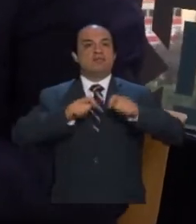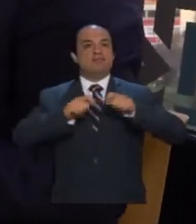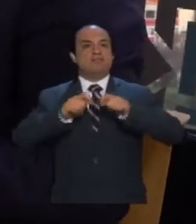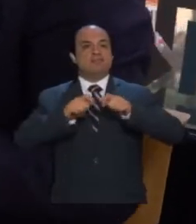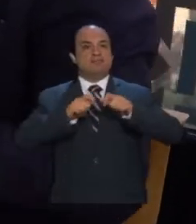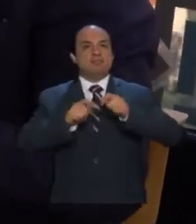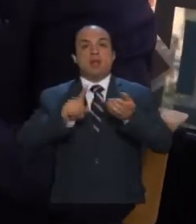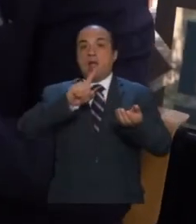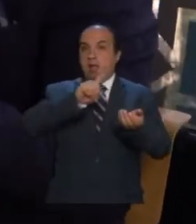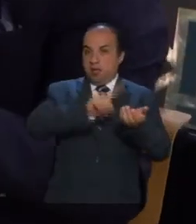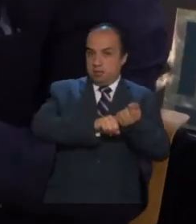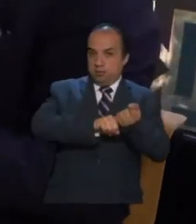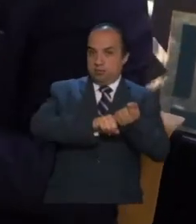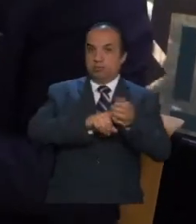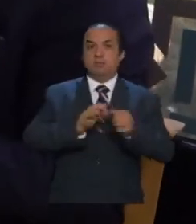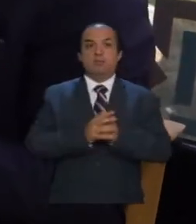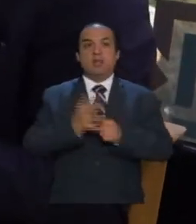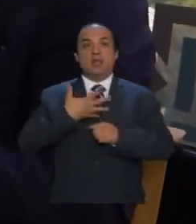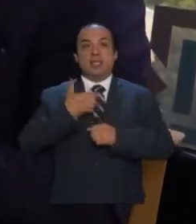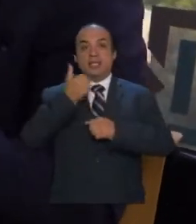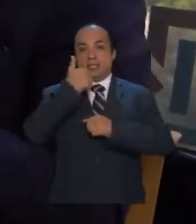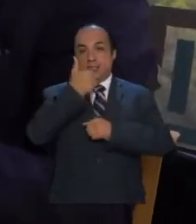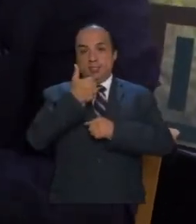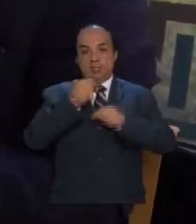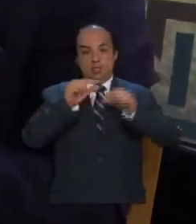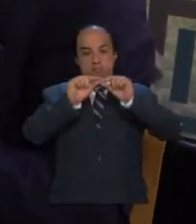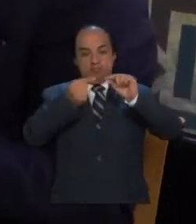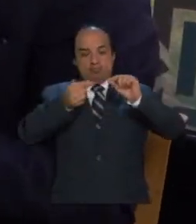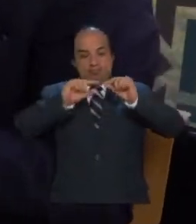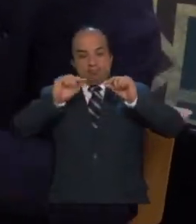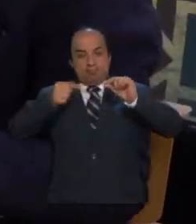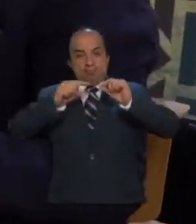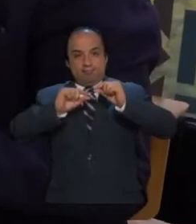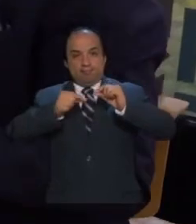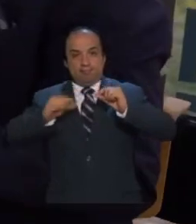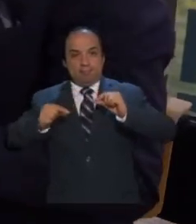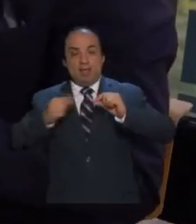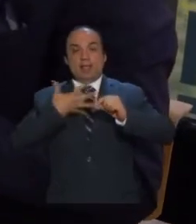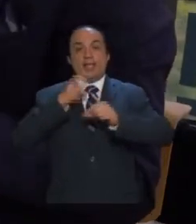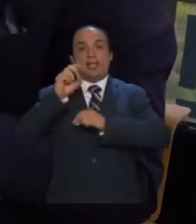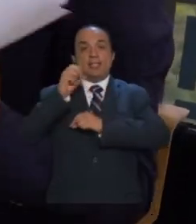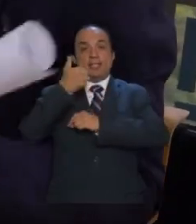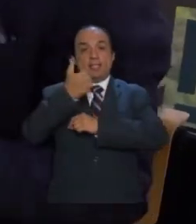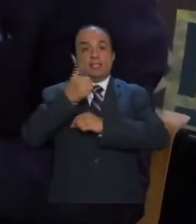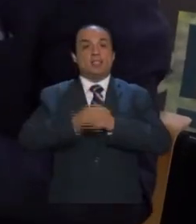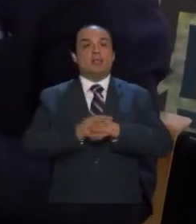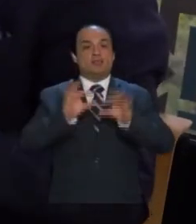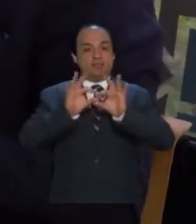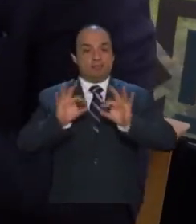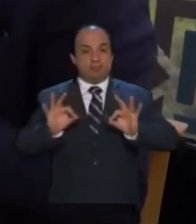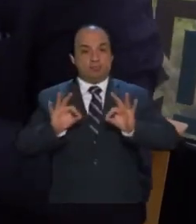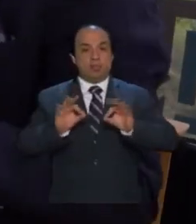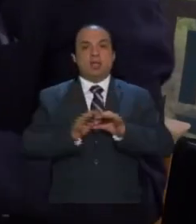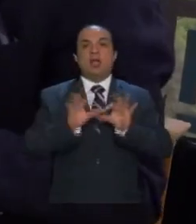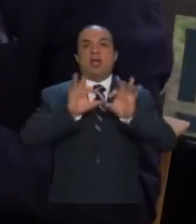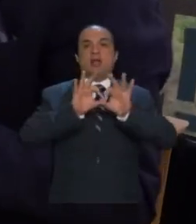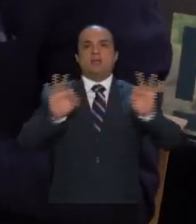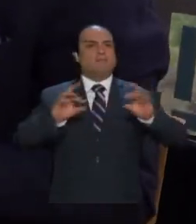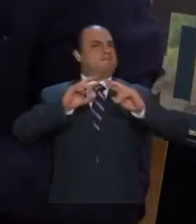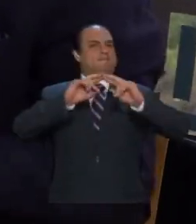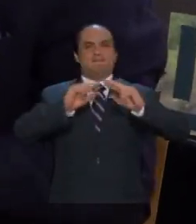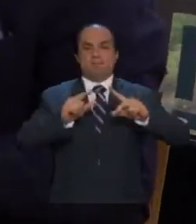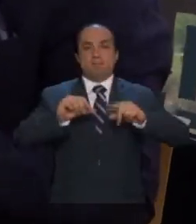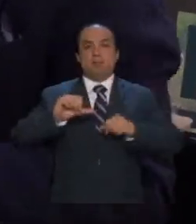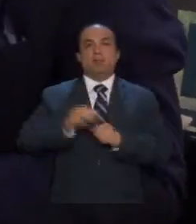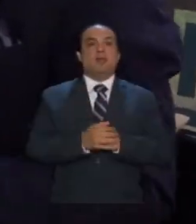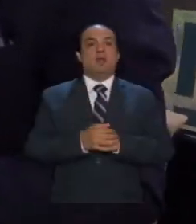plástico especial, y tiene 6 cordones extra. Cada cordón tiene 36 hilos. El cable no se rompe hasta el